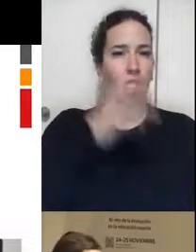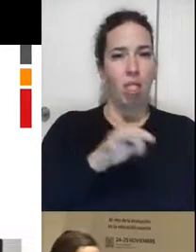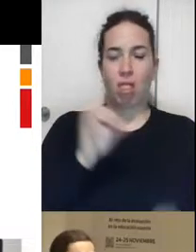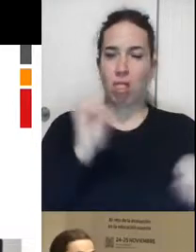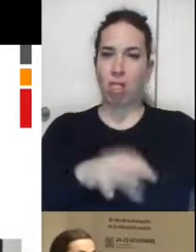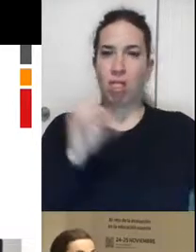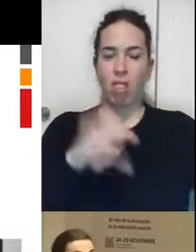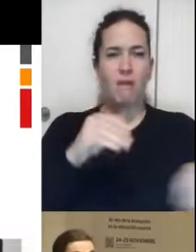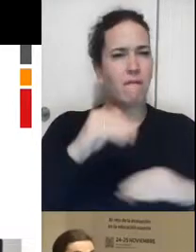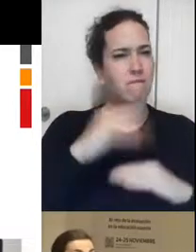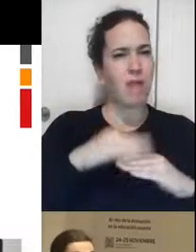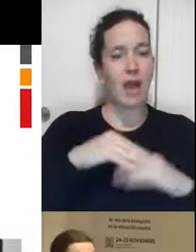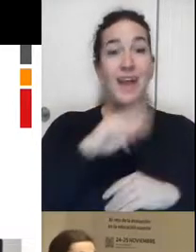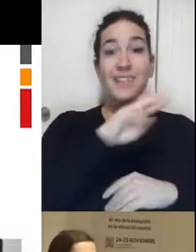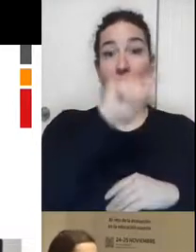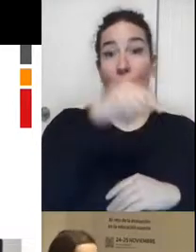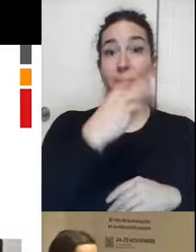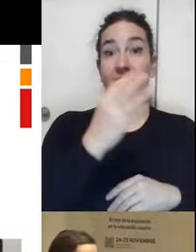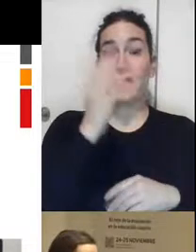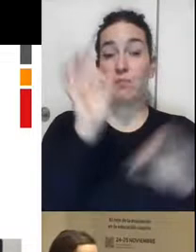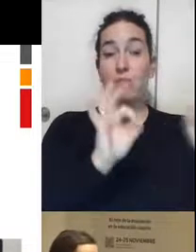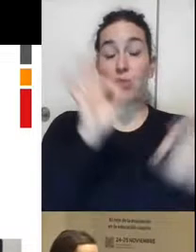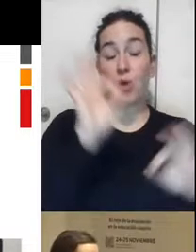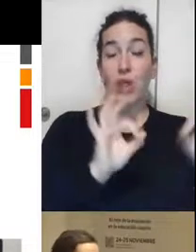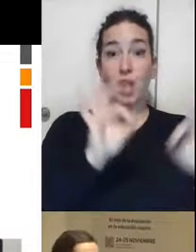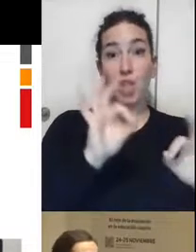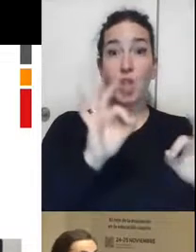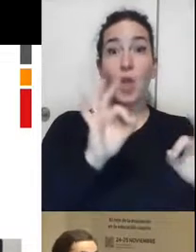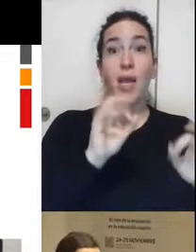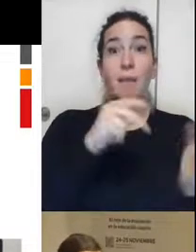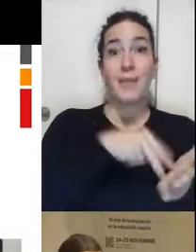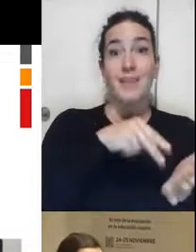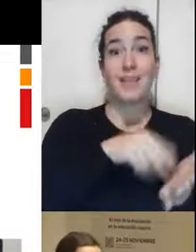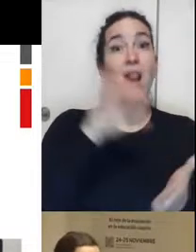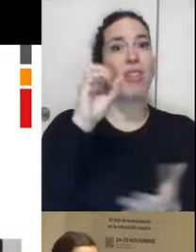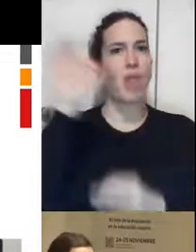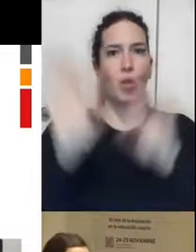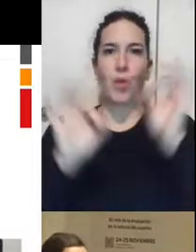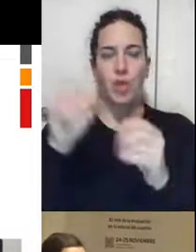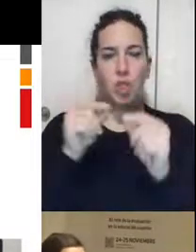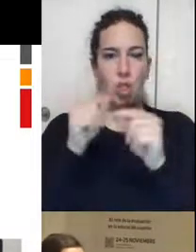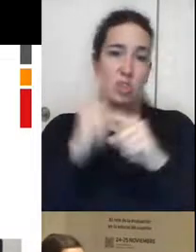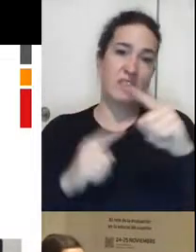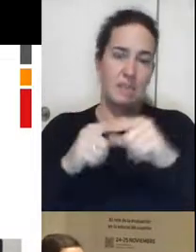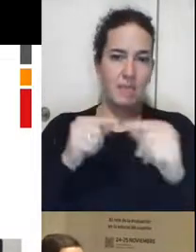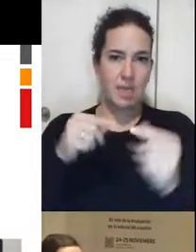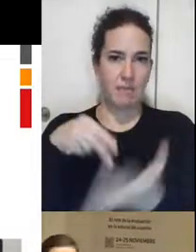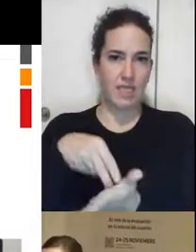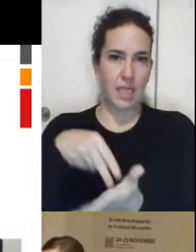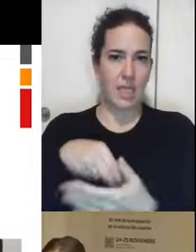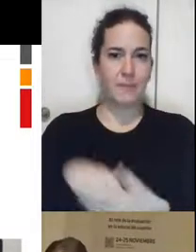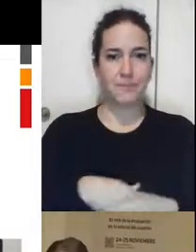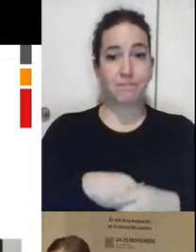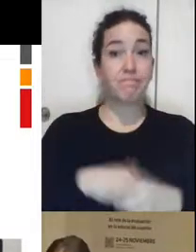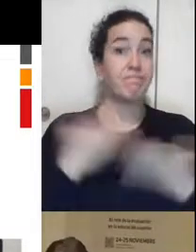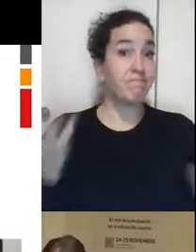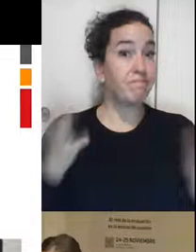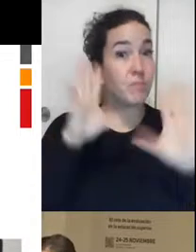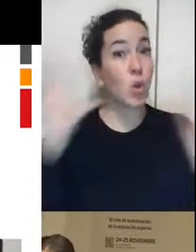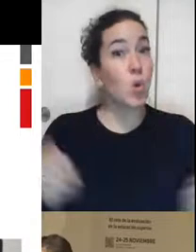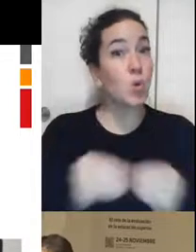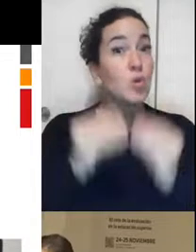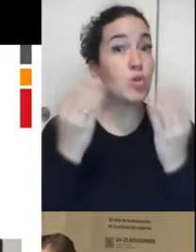3,3% en presencial y el 0% en semipresencial. Con todo, podemos concluir que los